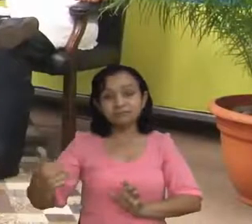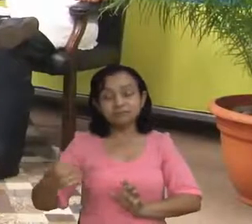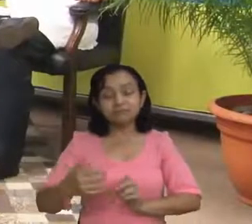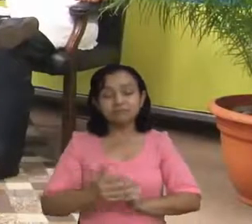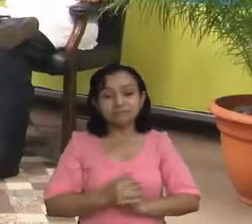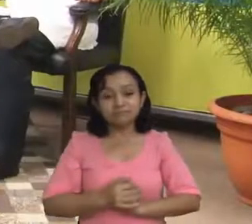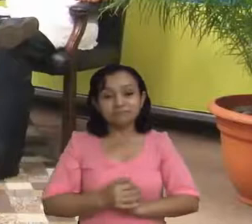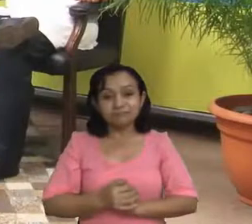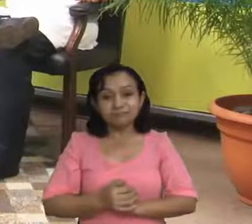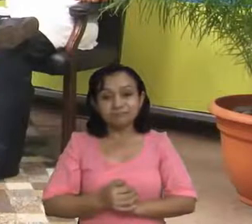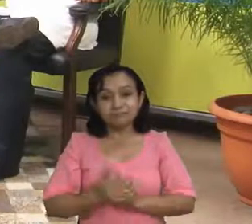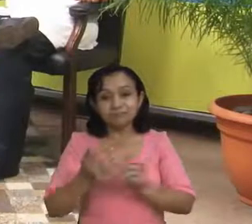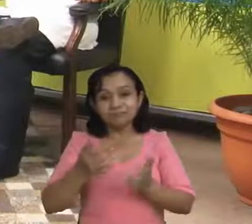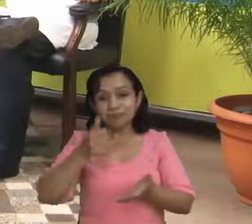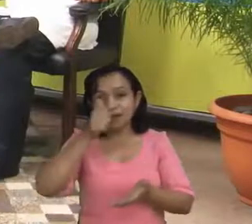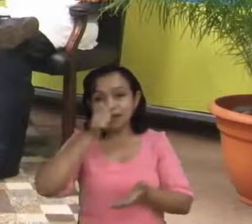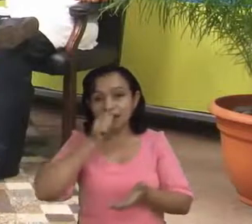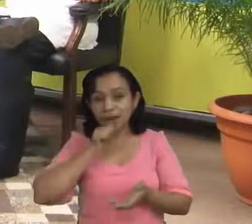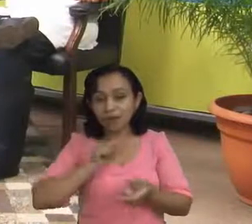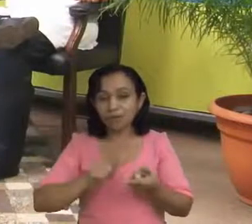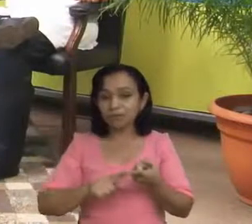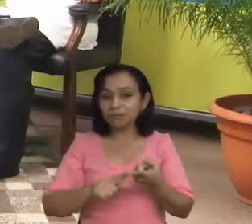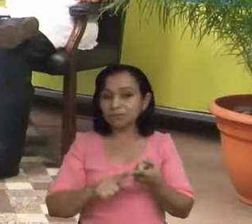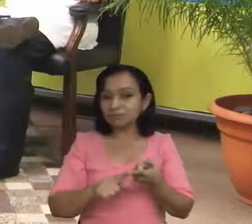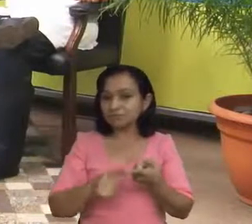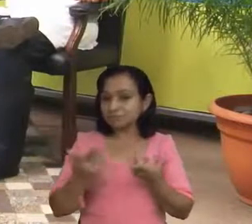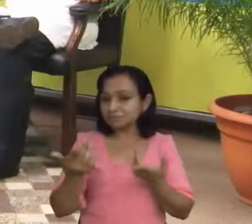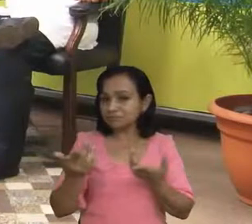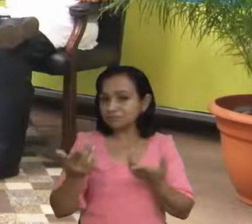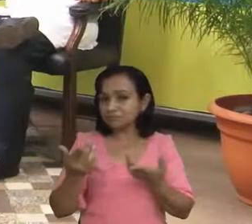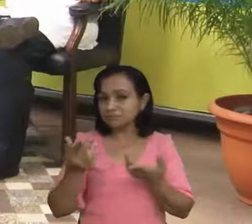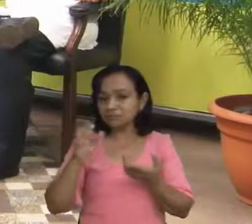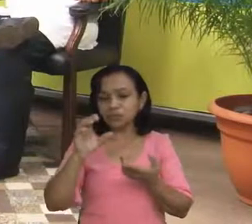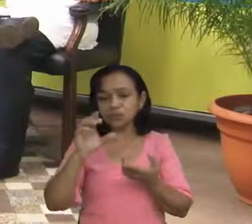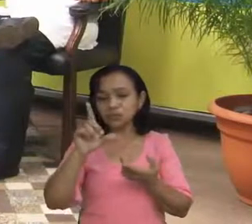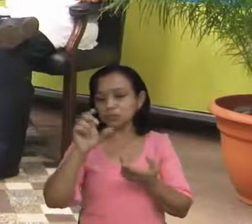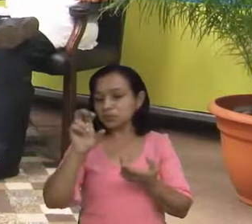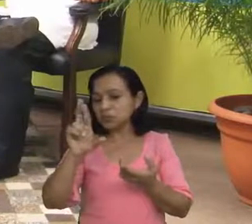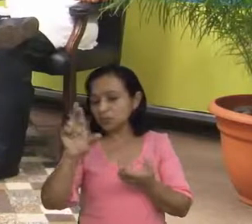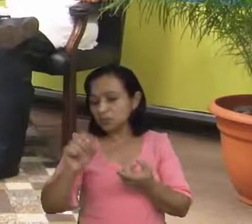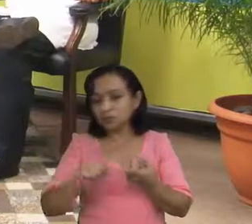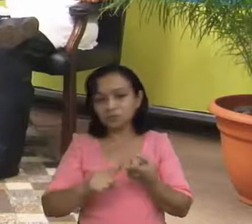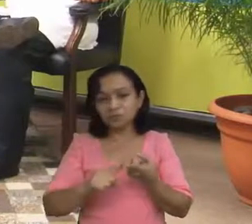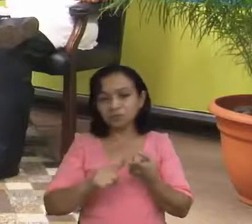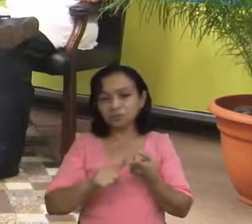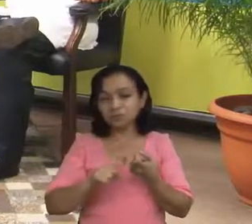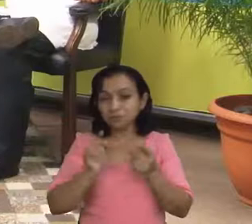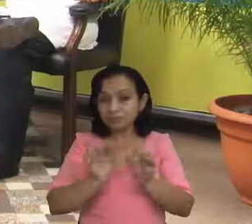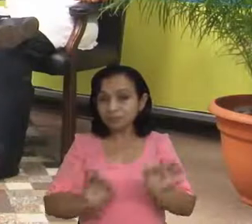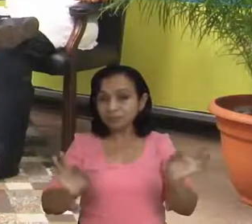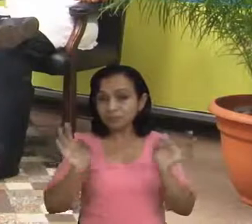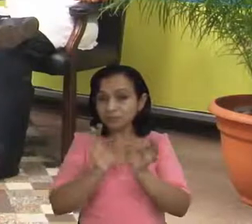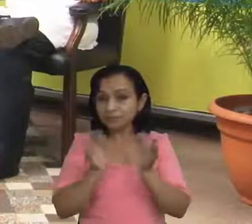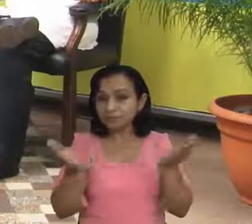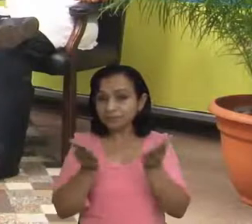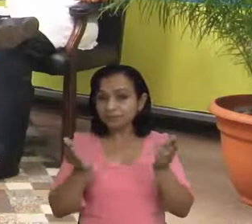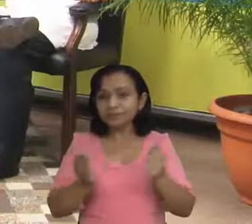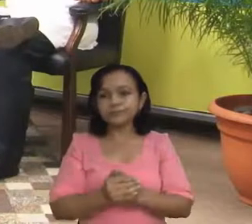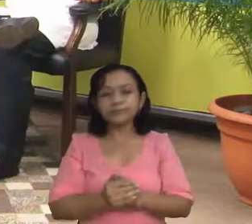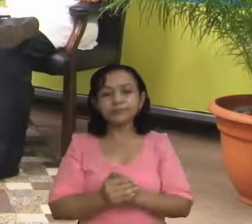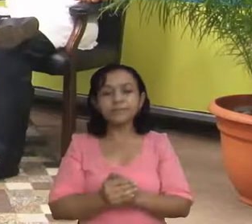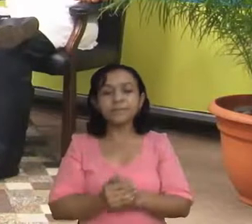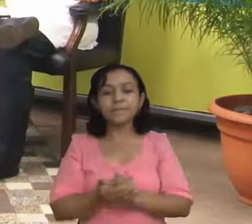viene el agua ya con mucho cloro muchas veces. ¿Eso no es importante o sí? Mira,